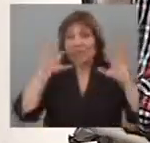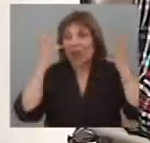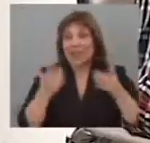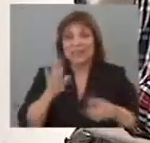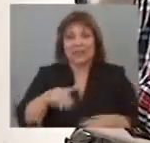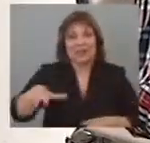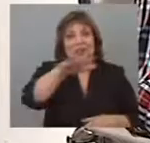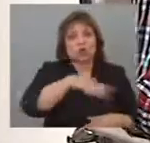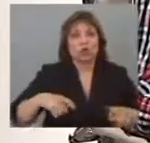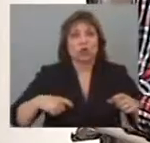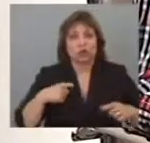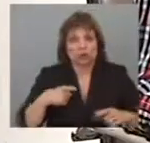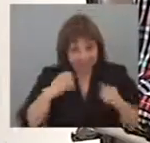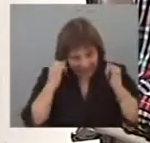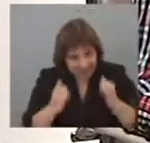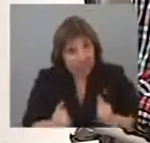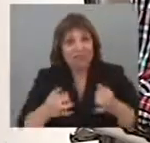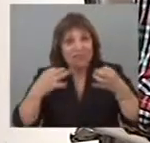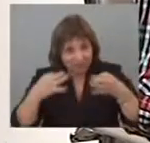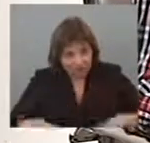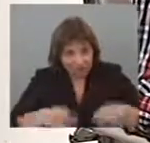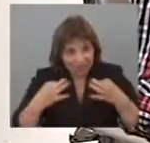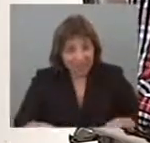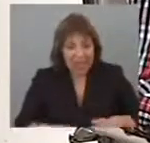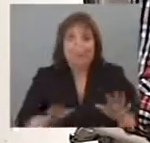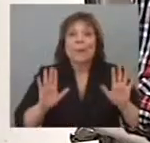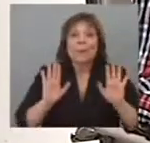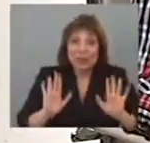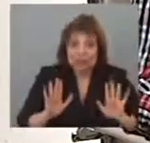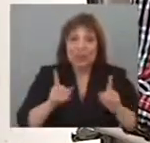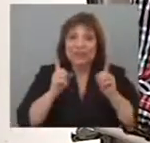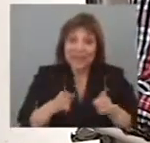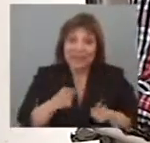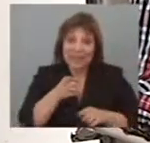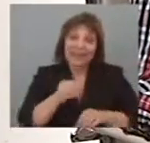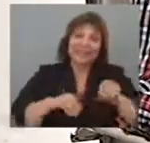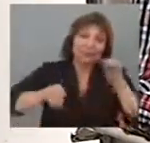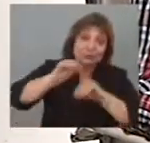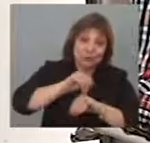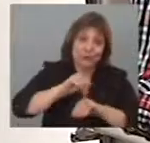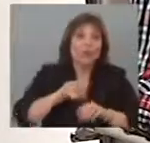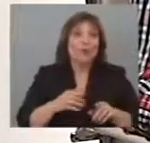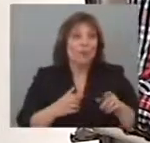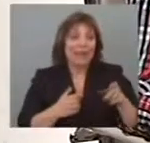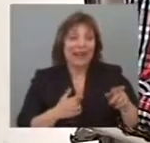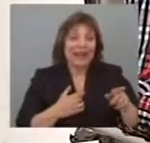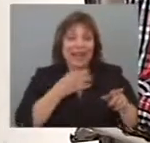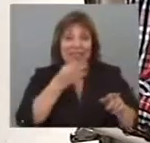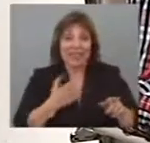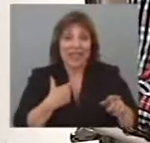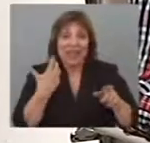en la sociedad, lo cual es verdad que la violencia está en la sociedad, pero también es una excusa para esquivar el bulto, digamos, ¿no? Para